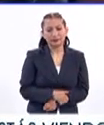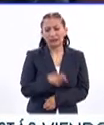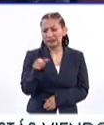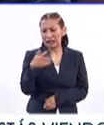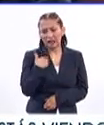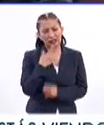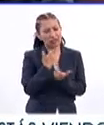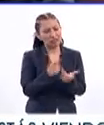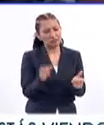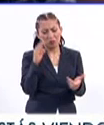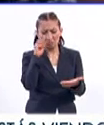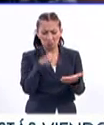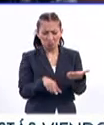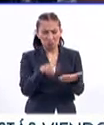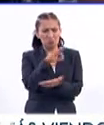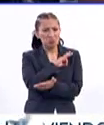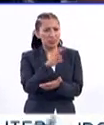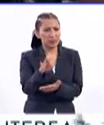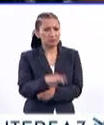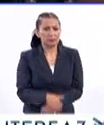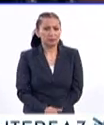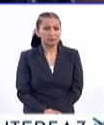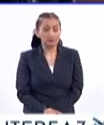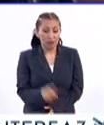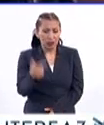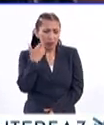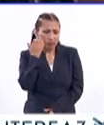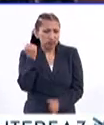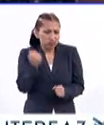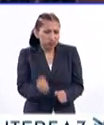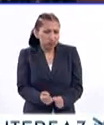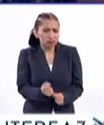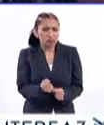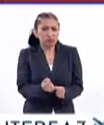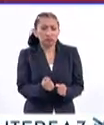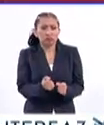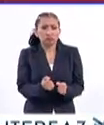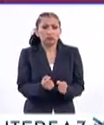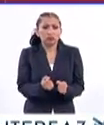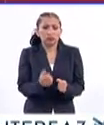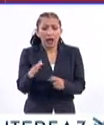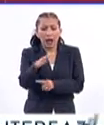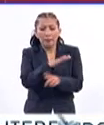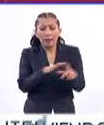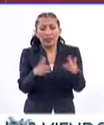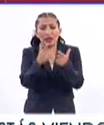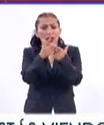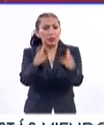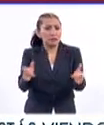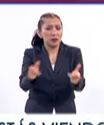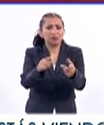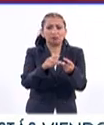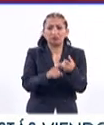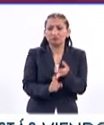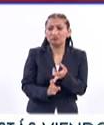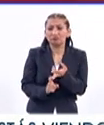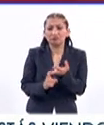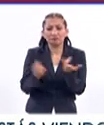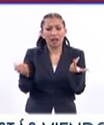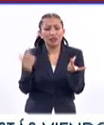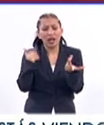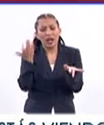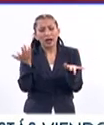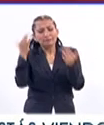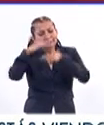tienen toda la libertad para hacerlo y queremos garantizar un ambiente de libertades y